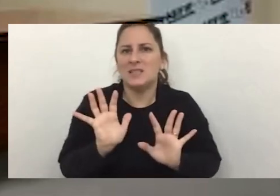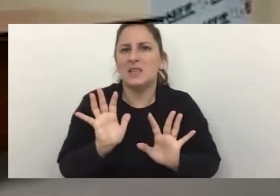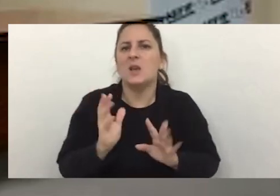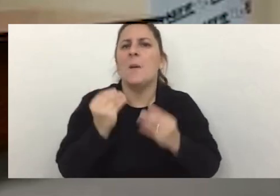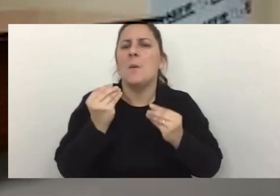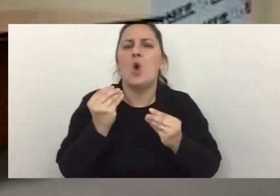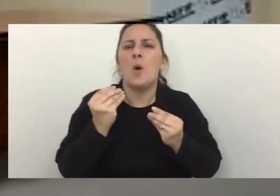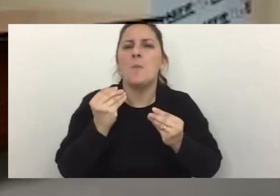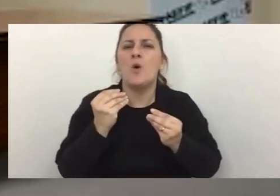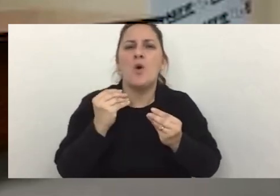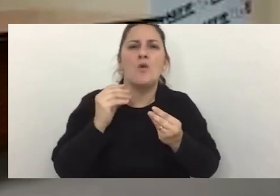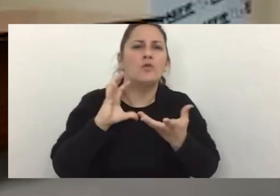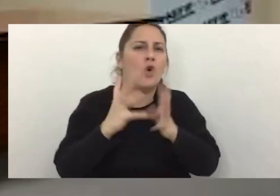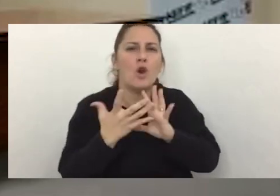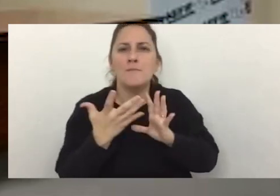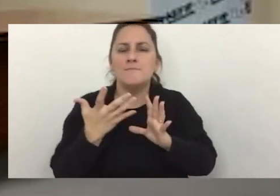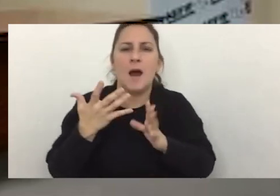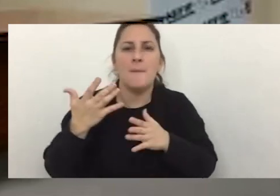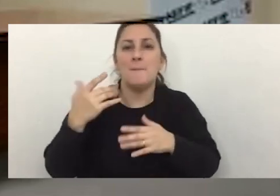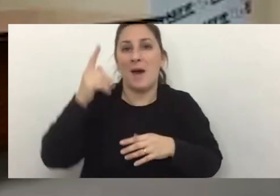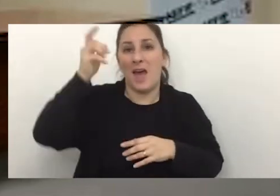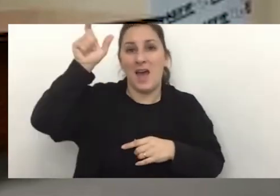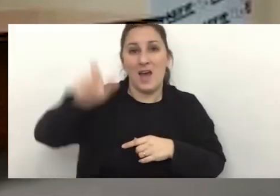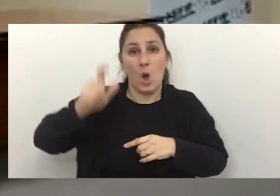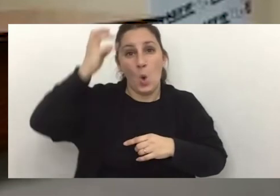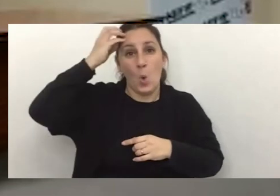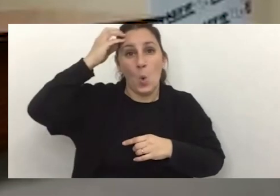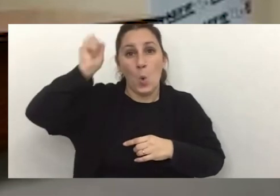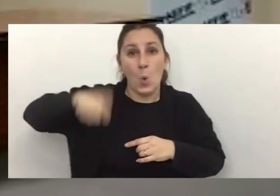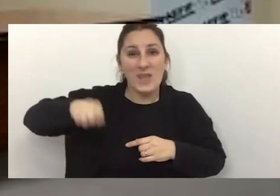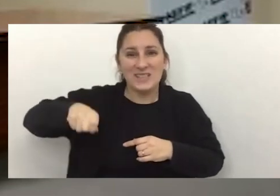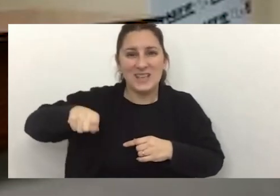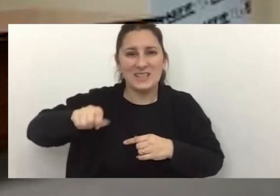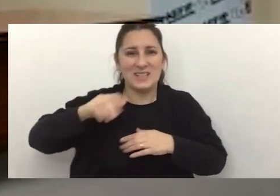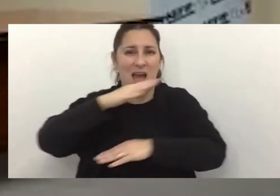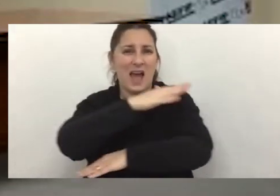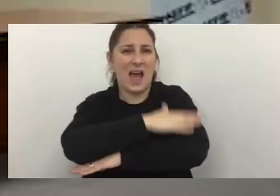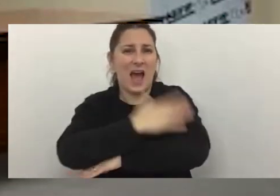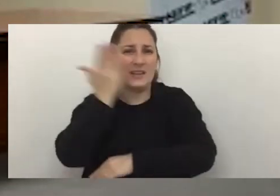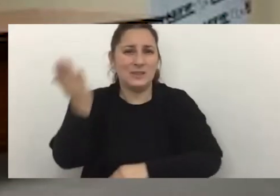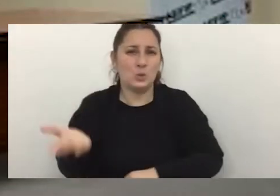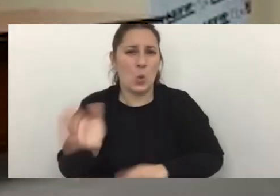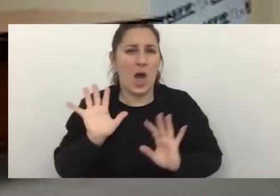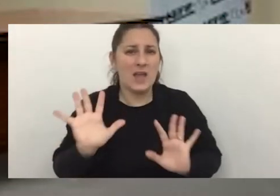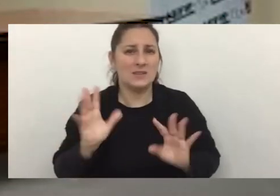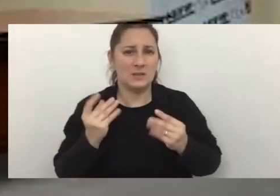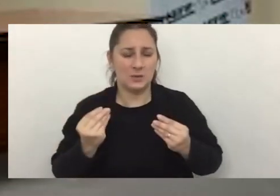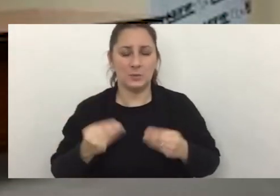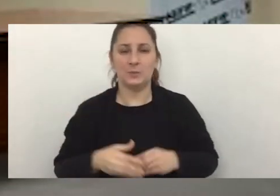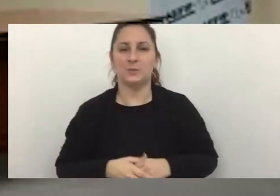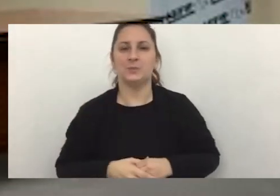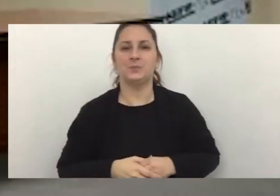abre la vía para que estos jueces actúen de esta manera? Bueno,